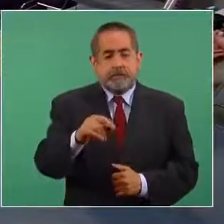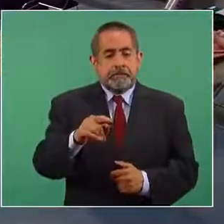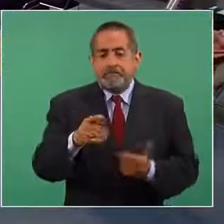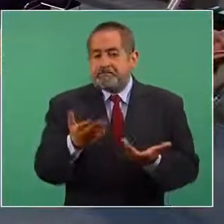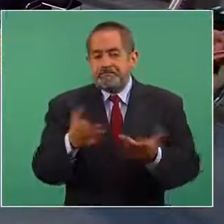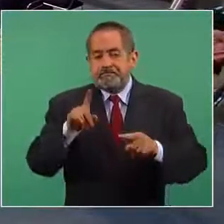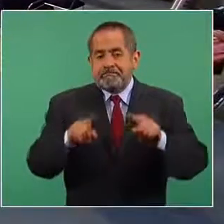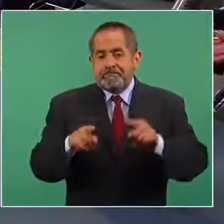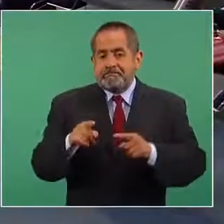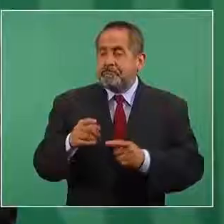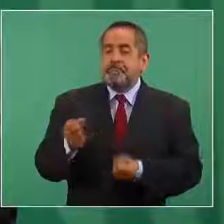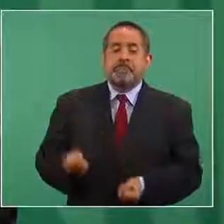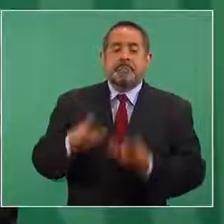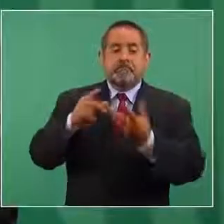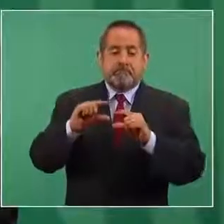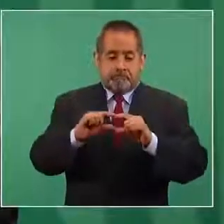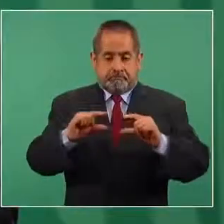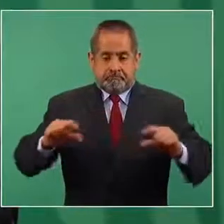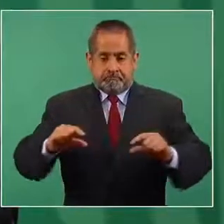vacunas,